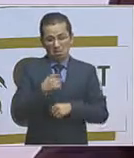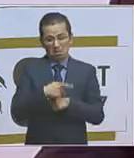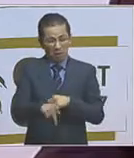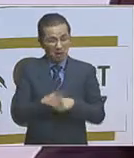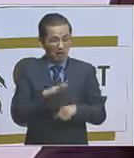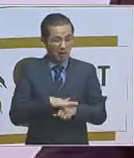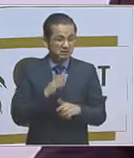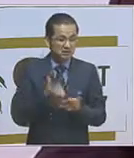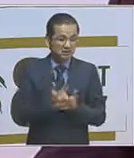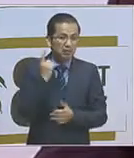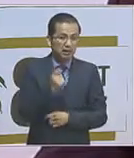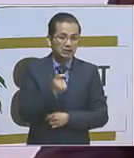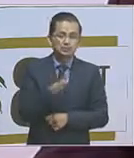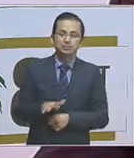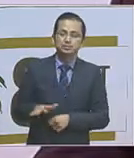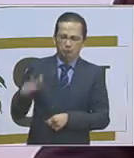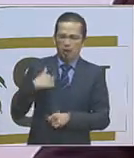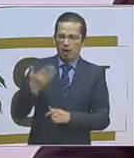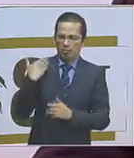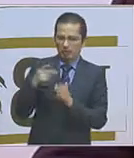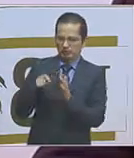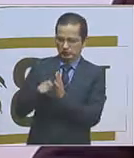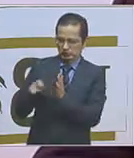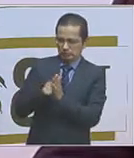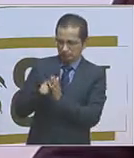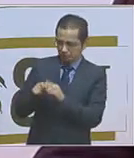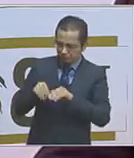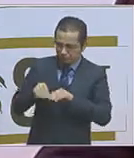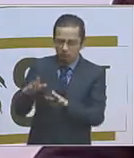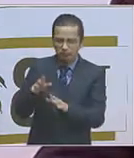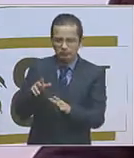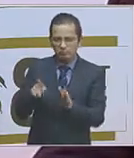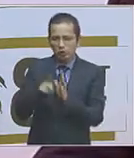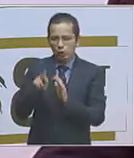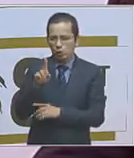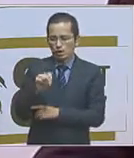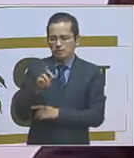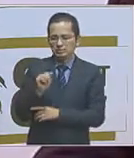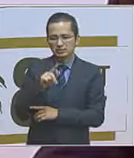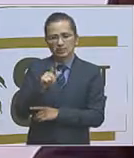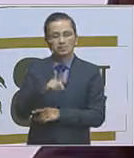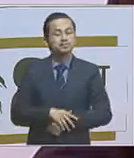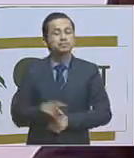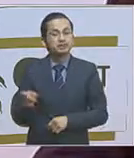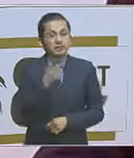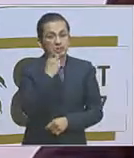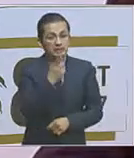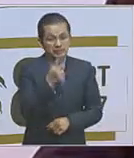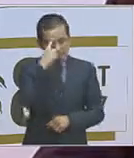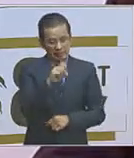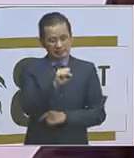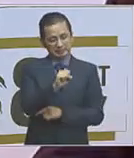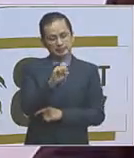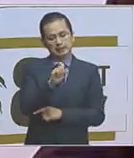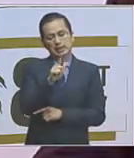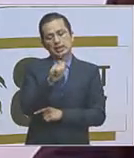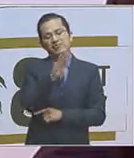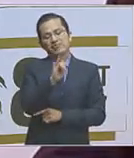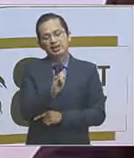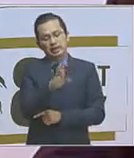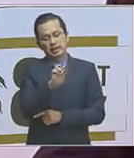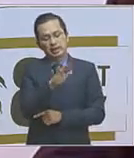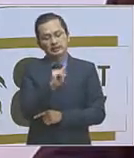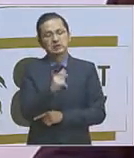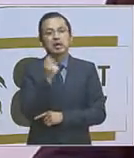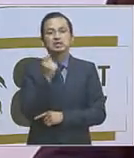excélsior de construir lo que yo llamo la self y cracia y esta self y cracia es una suerte de desviación de la